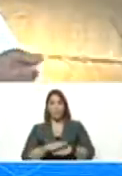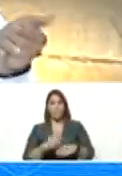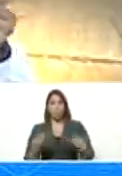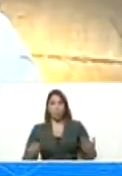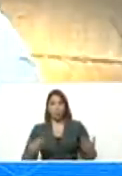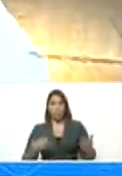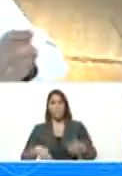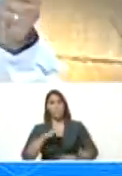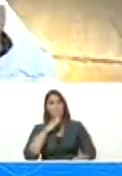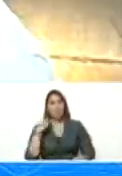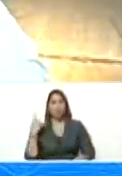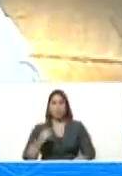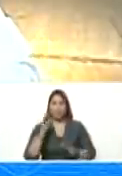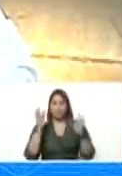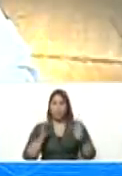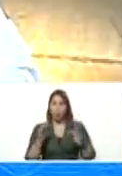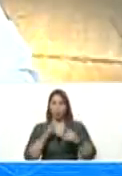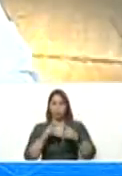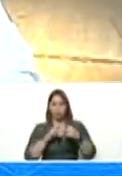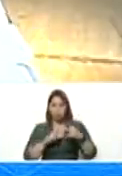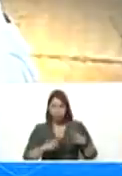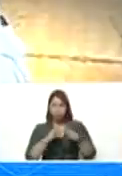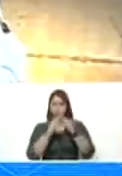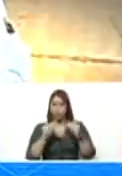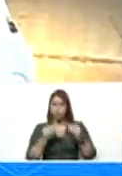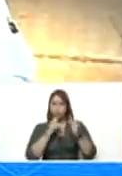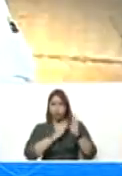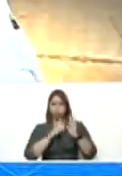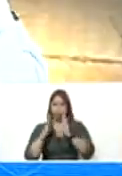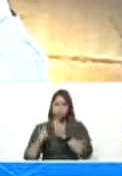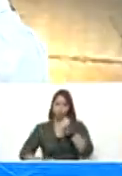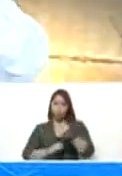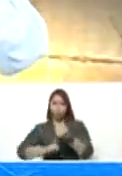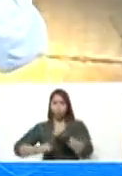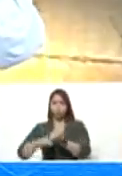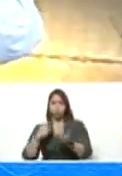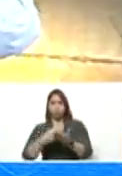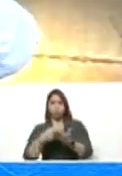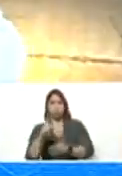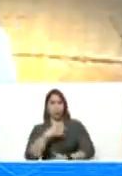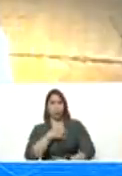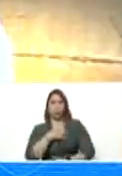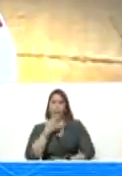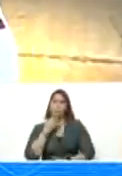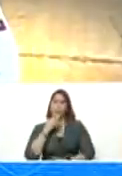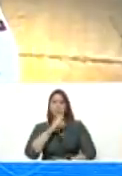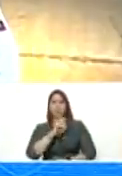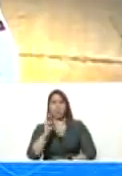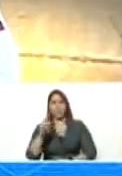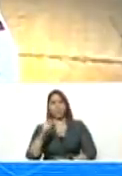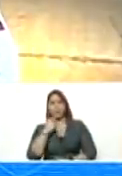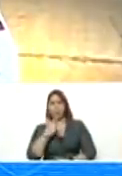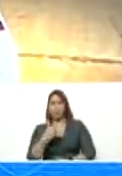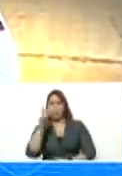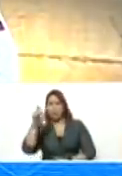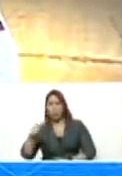bancos tienen los mecanismos, los recursos para apoyarlos. No puede ser que un CPT, como que dice Rosa,